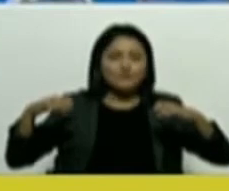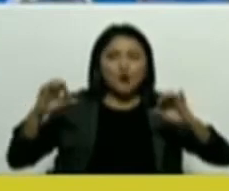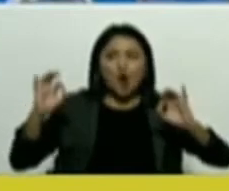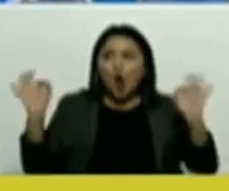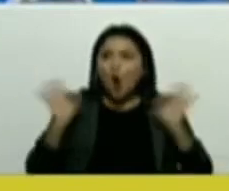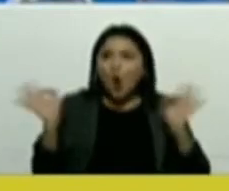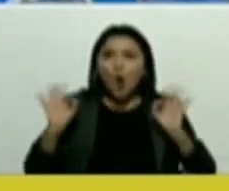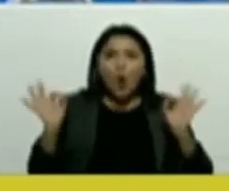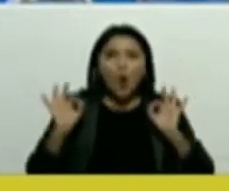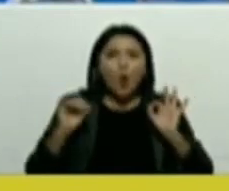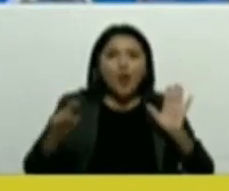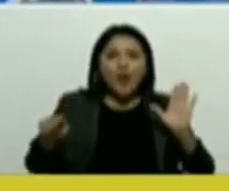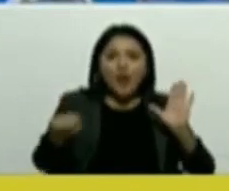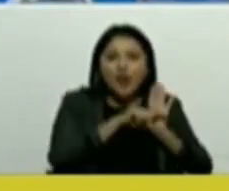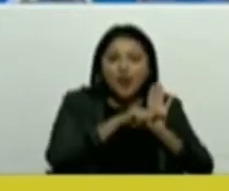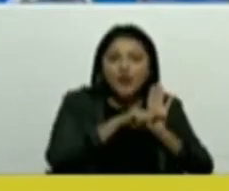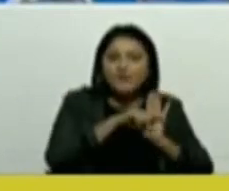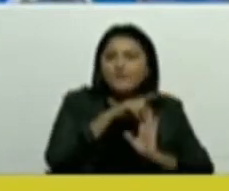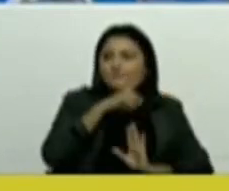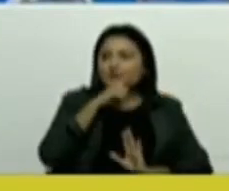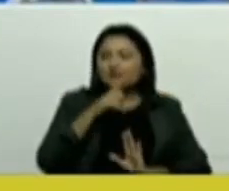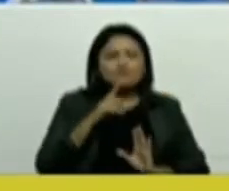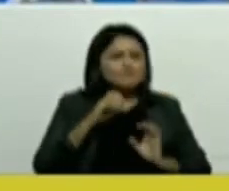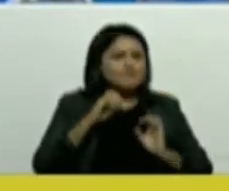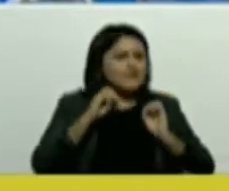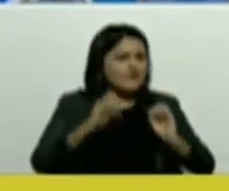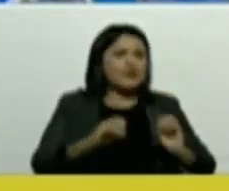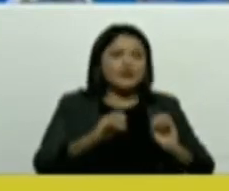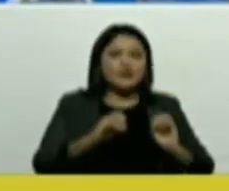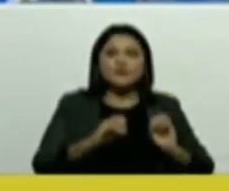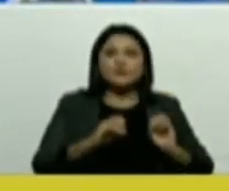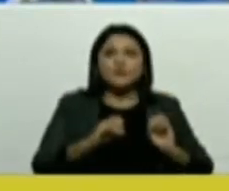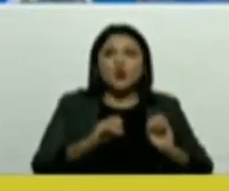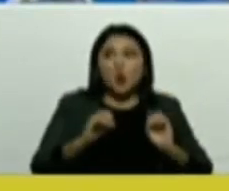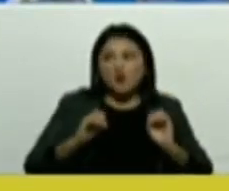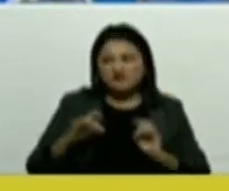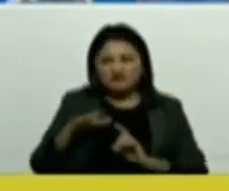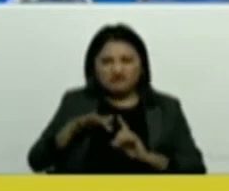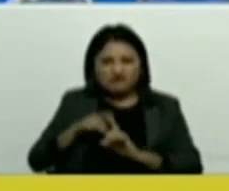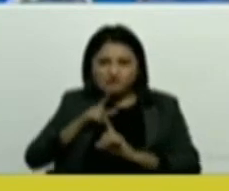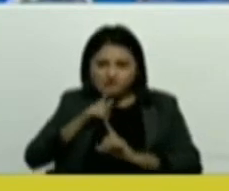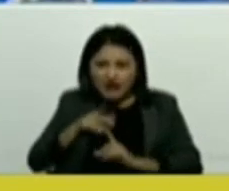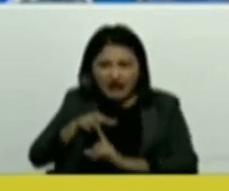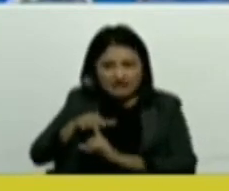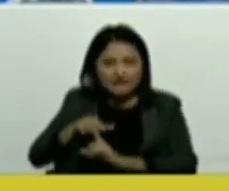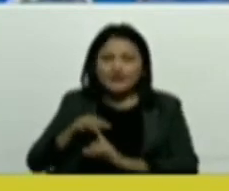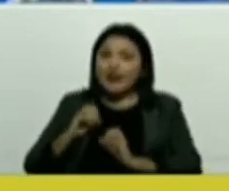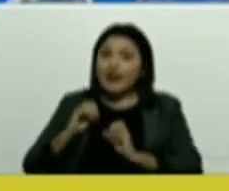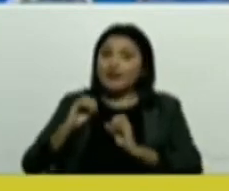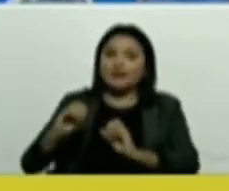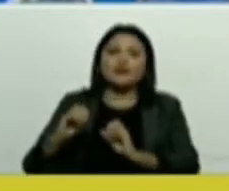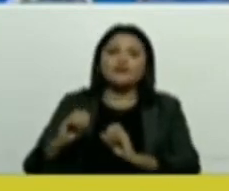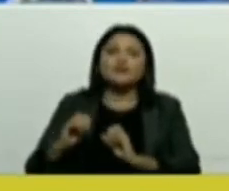tampoco de una actitud negativa o mala, or malice, ni malicia.